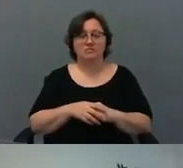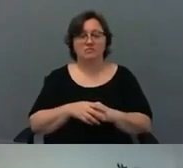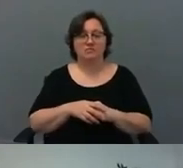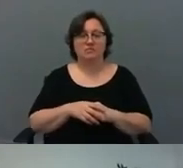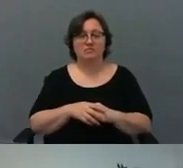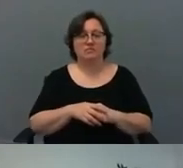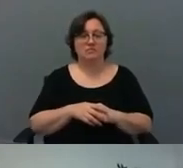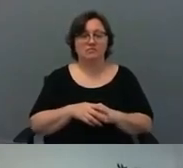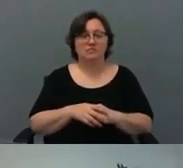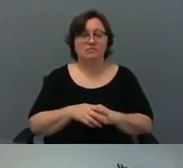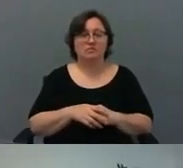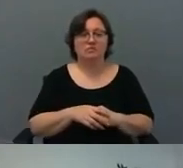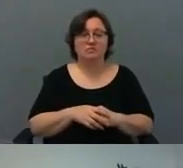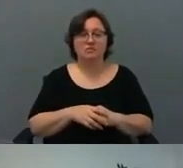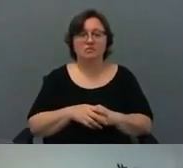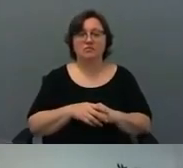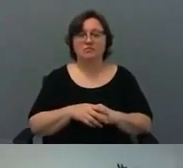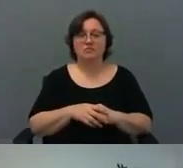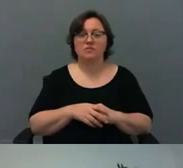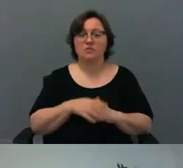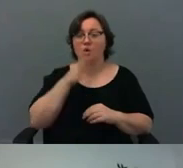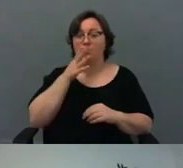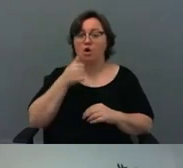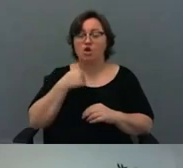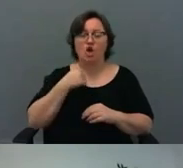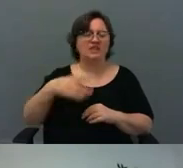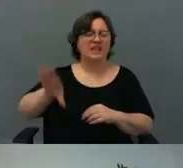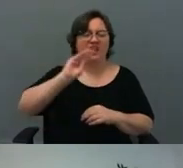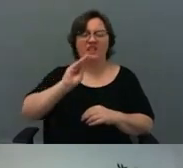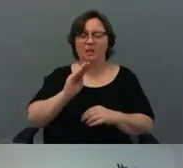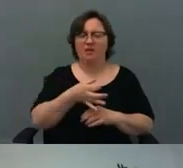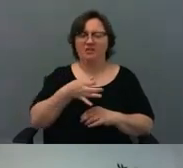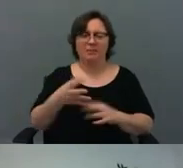Porque yo te entendí muy bien todo lo que tú dijiste.